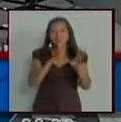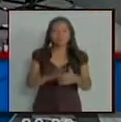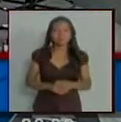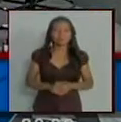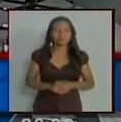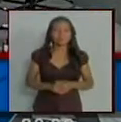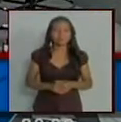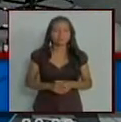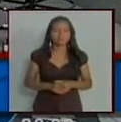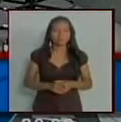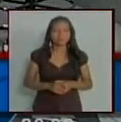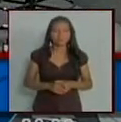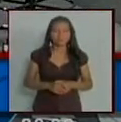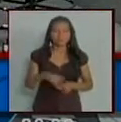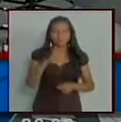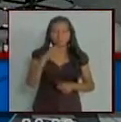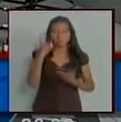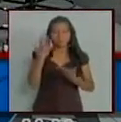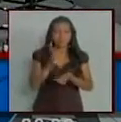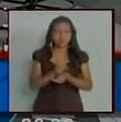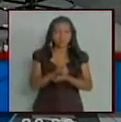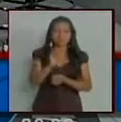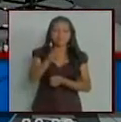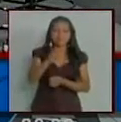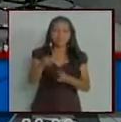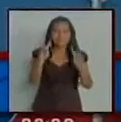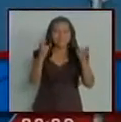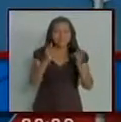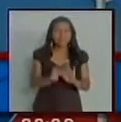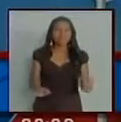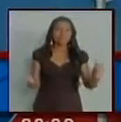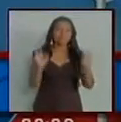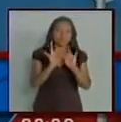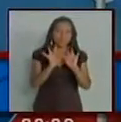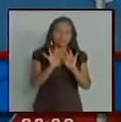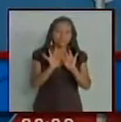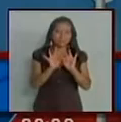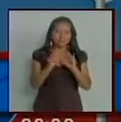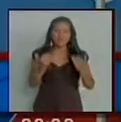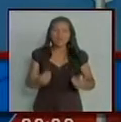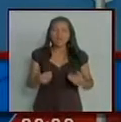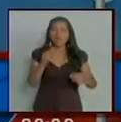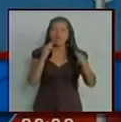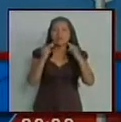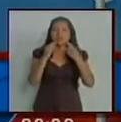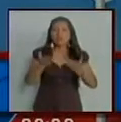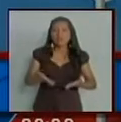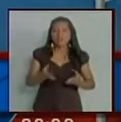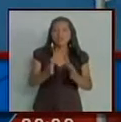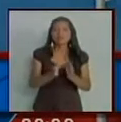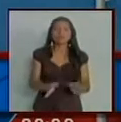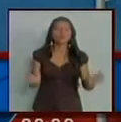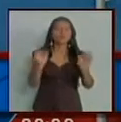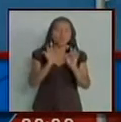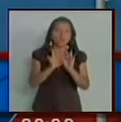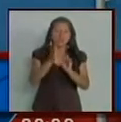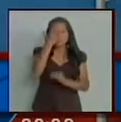adelante. Esa es una situación muy importante y eso me gusta del noticiero de tu canal, porque